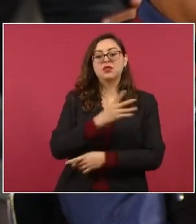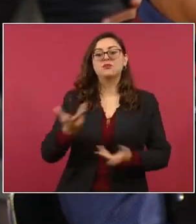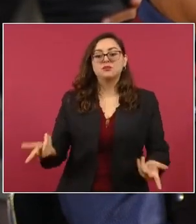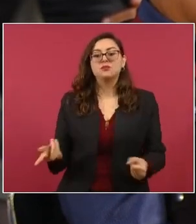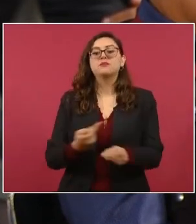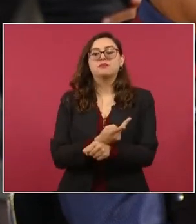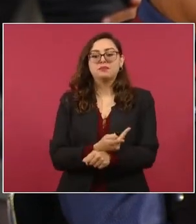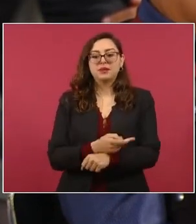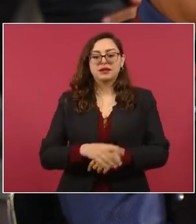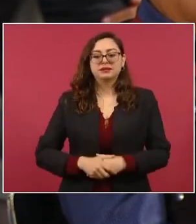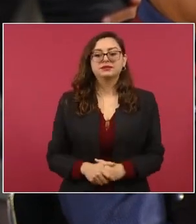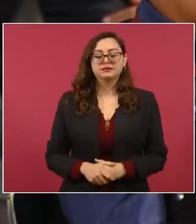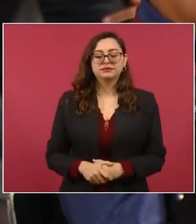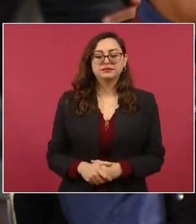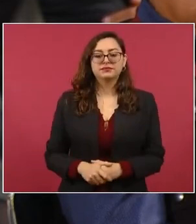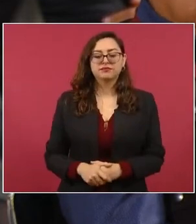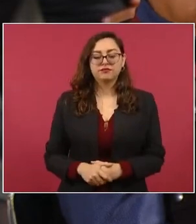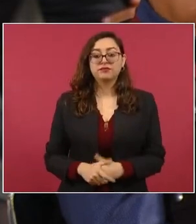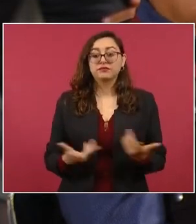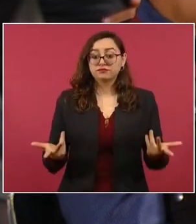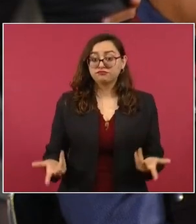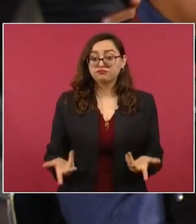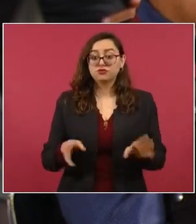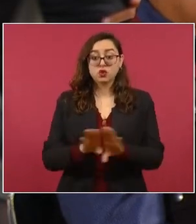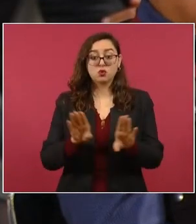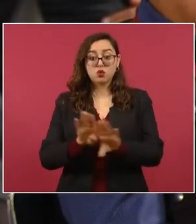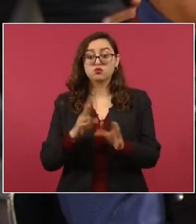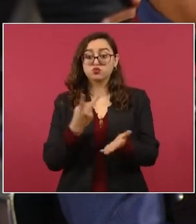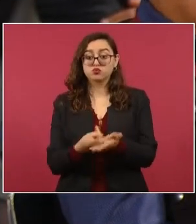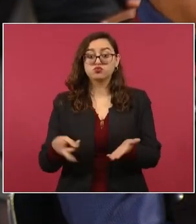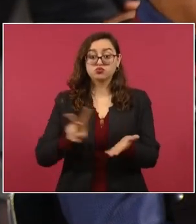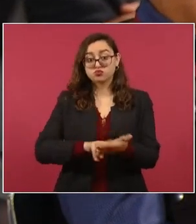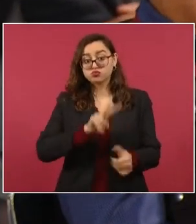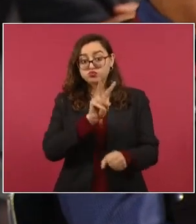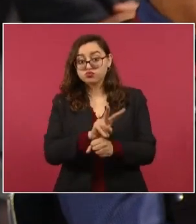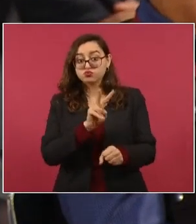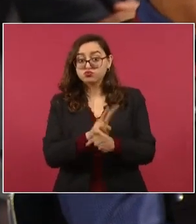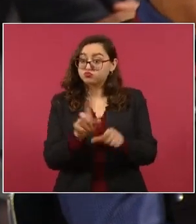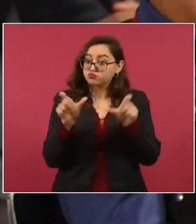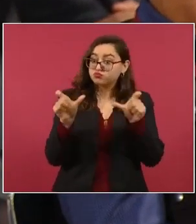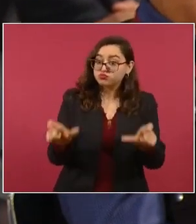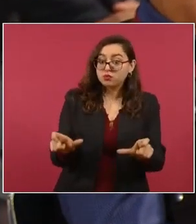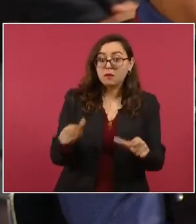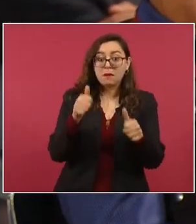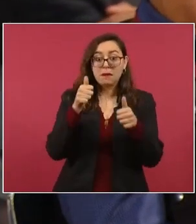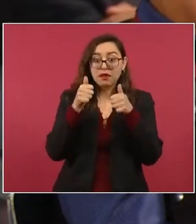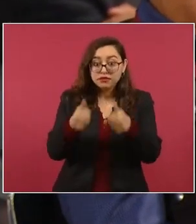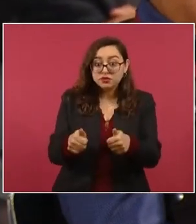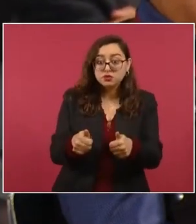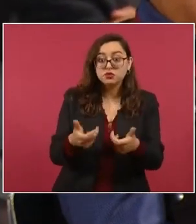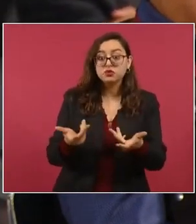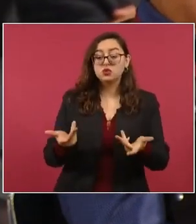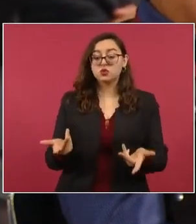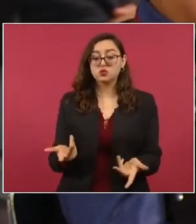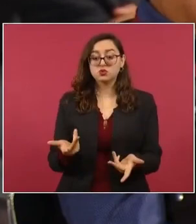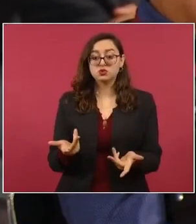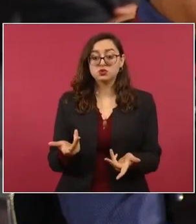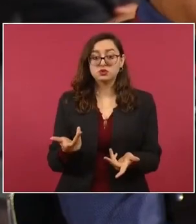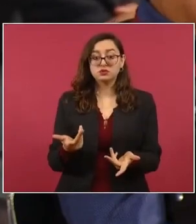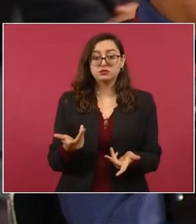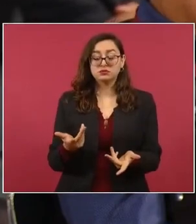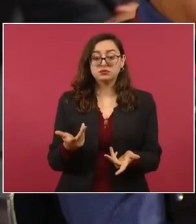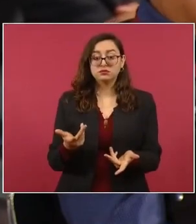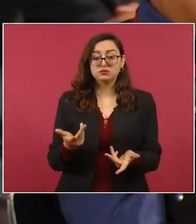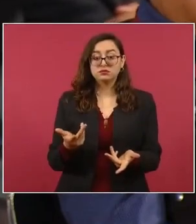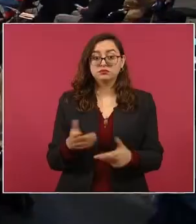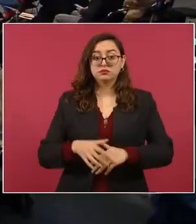esto principalmente, presidente, ¿van a reforzar la seguridad de las instalaciones de telecomunicaciones